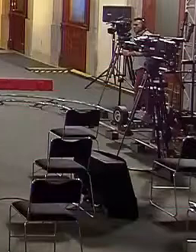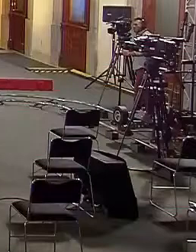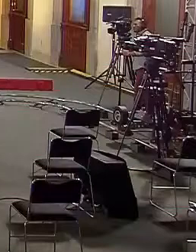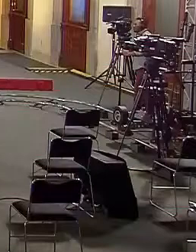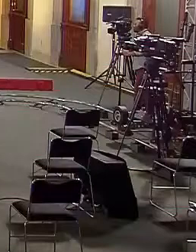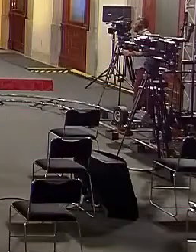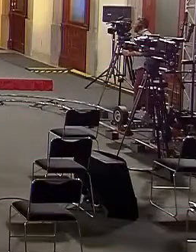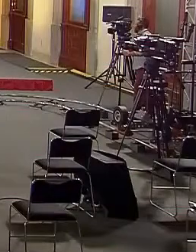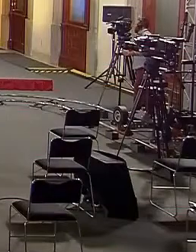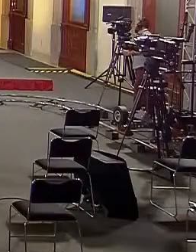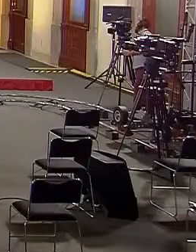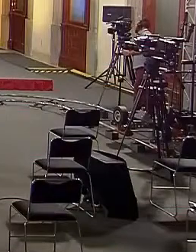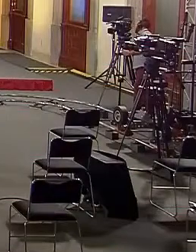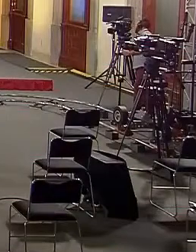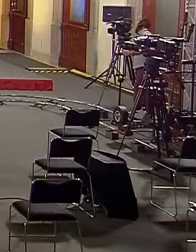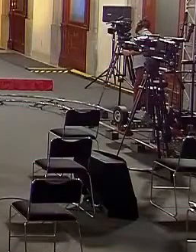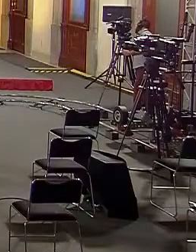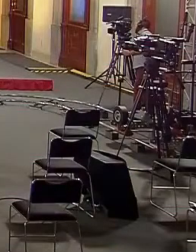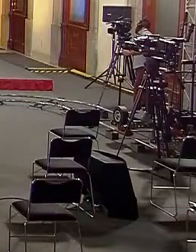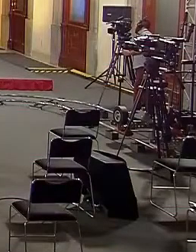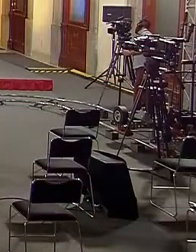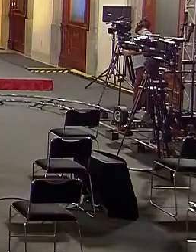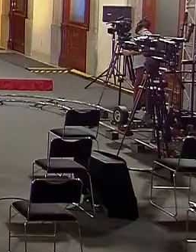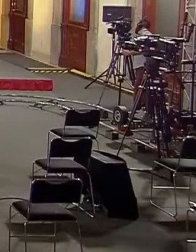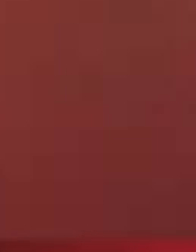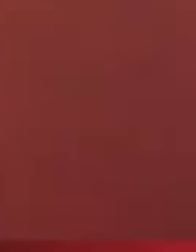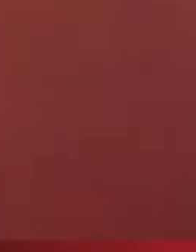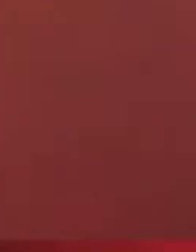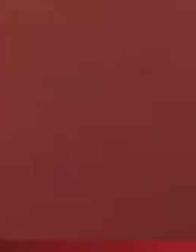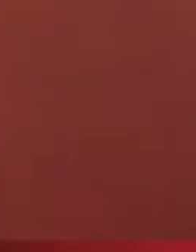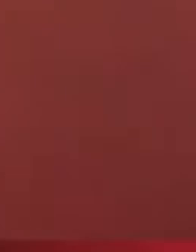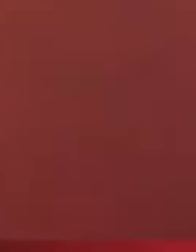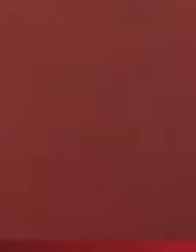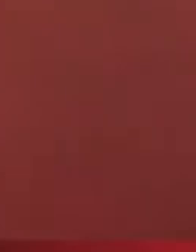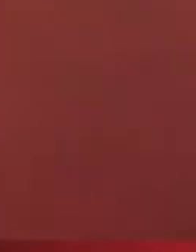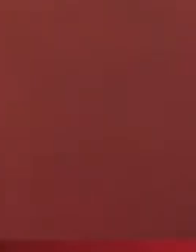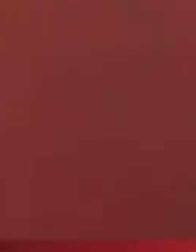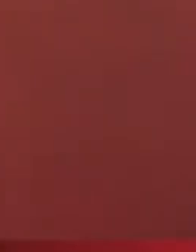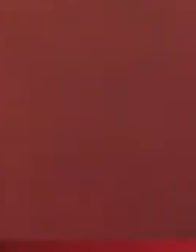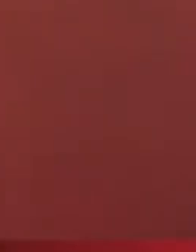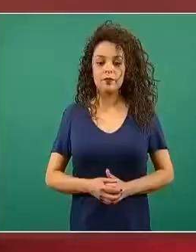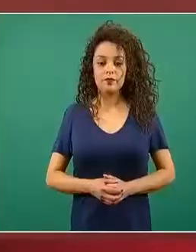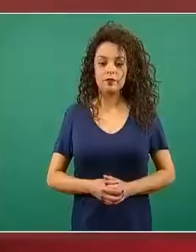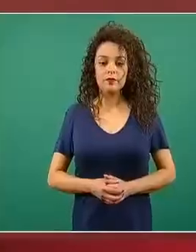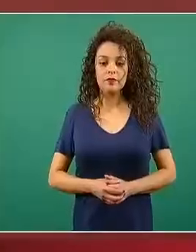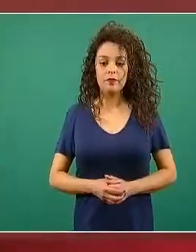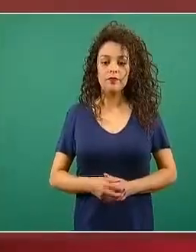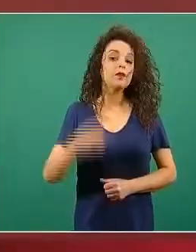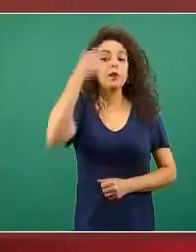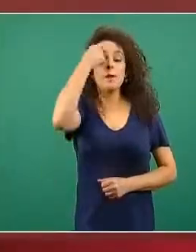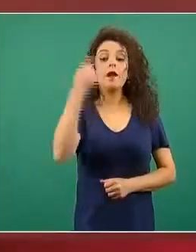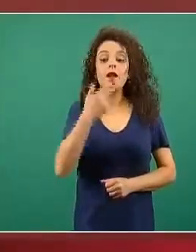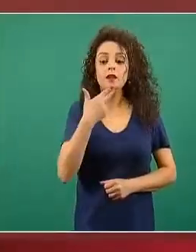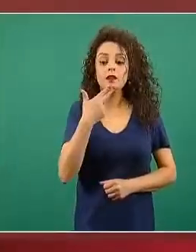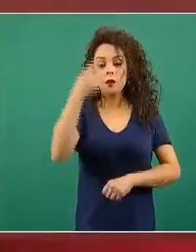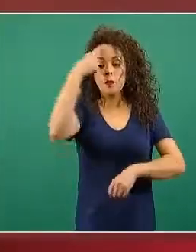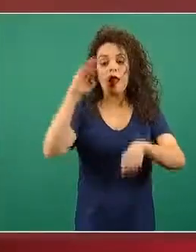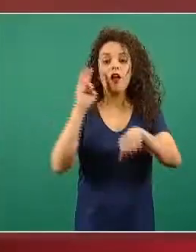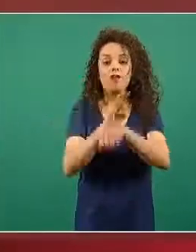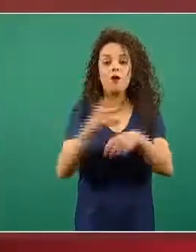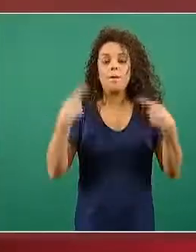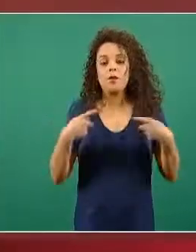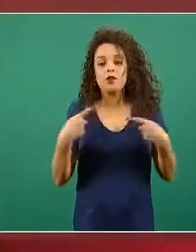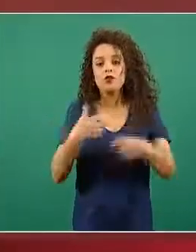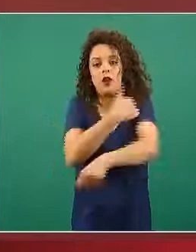no solo sirva para lo que primariamente sirve, que es proteger a las personas y a sus familias, sino